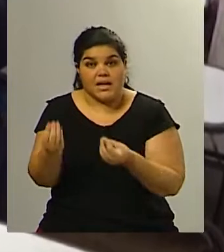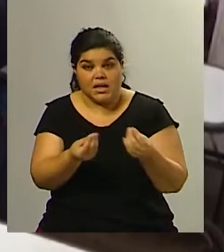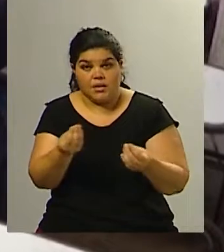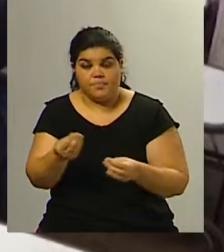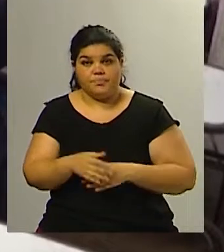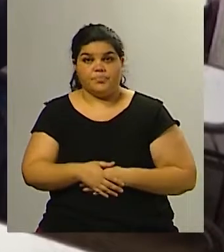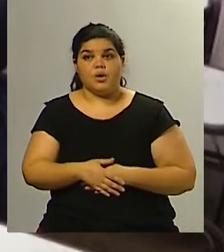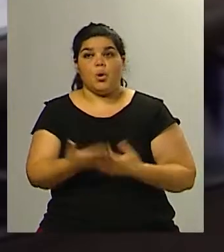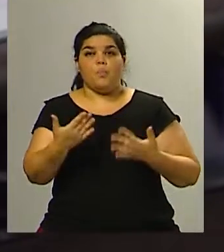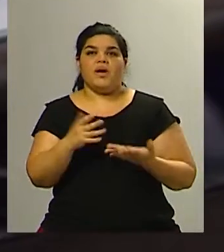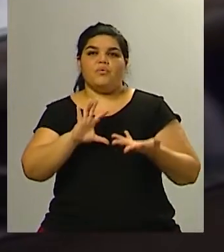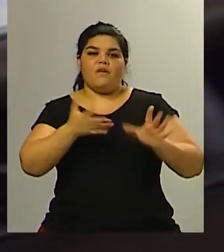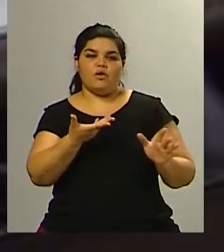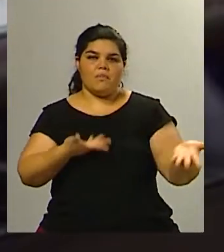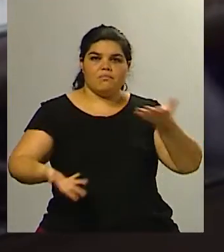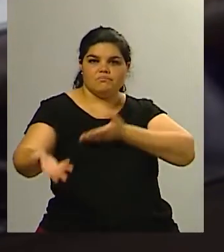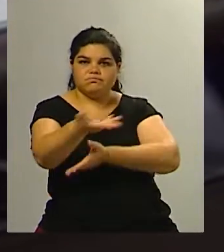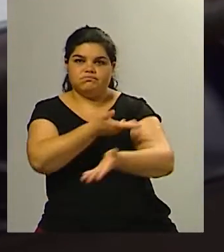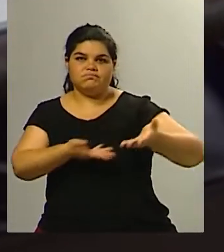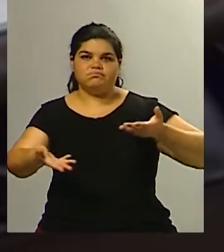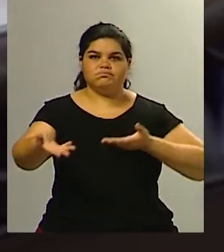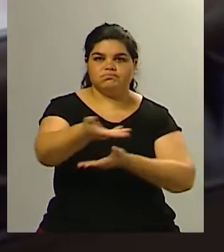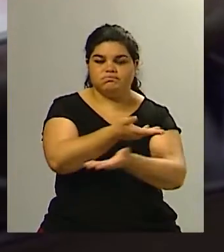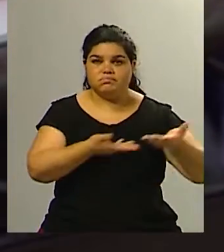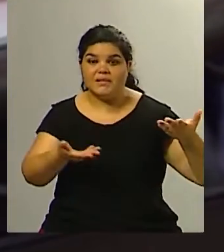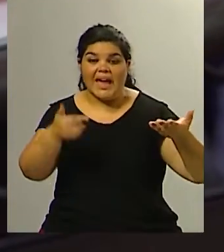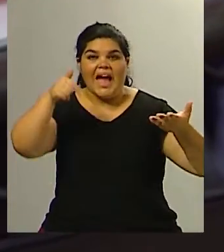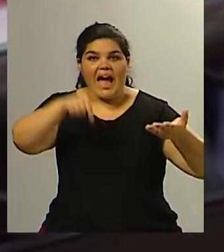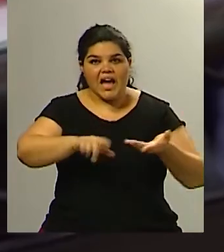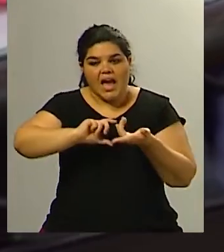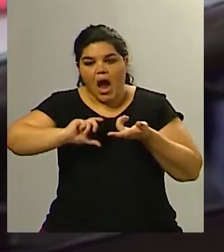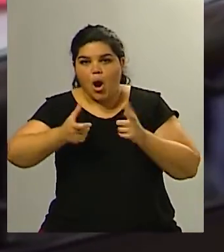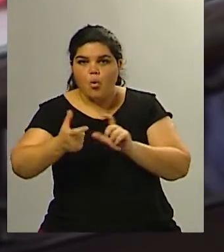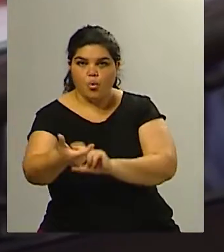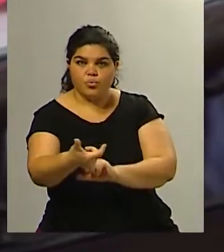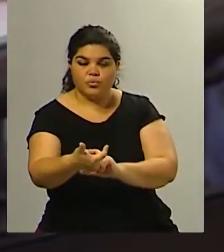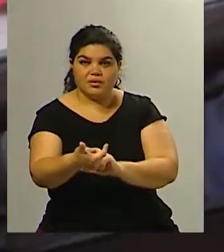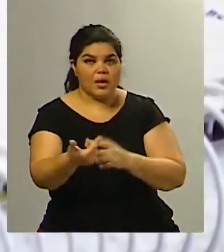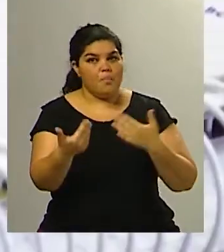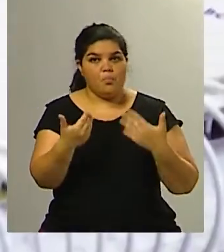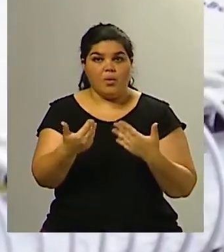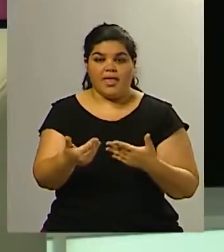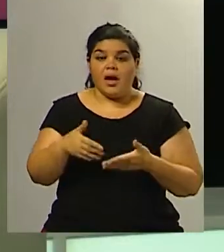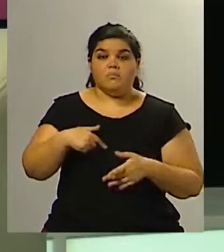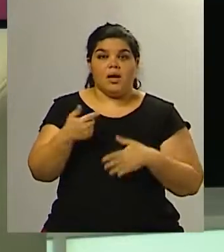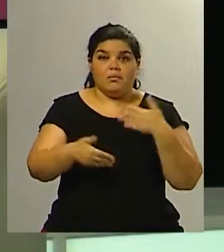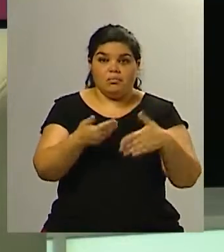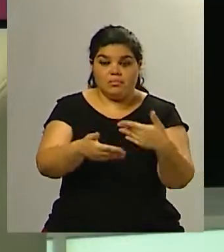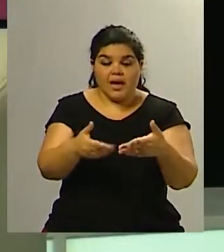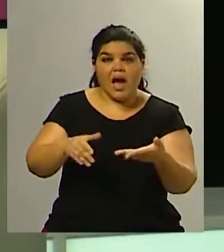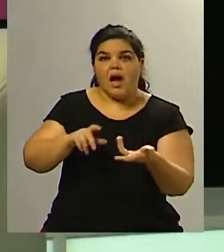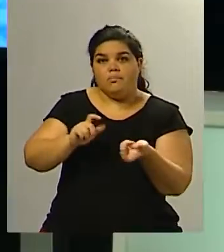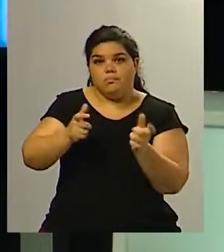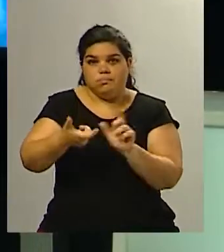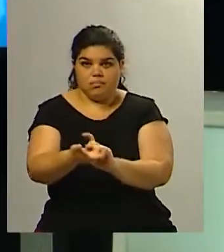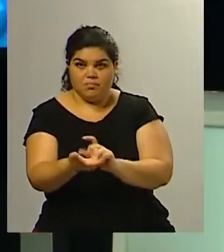este feedback, para tener la retroalimentación que necesitamos para realizar los ajustes necesarios mientras se va desarrollando el programa, ¿no?